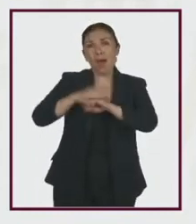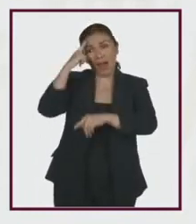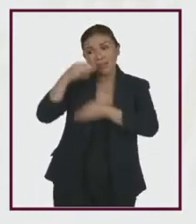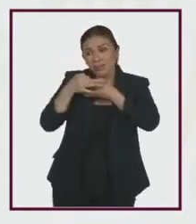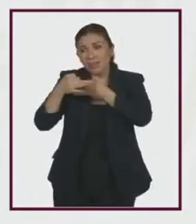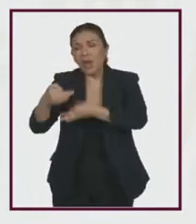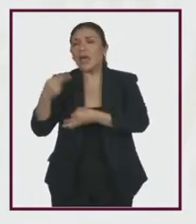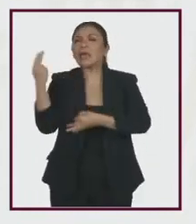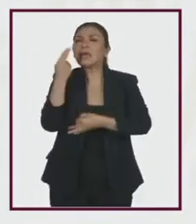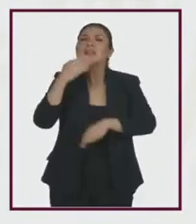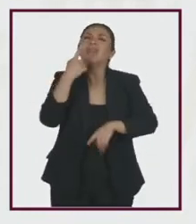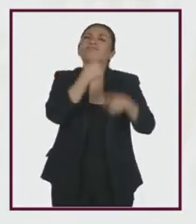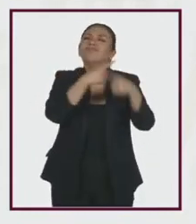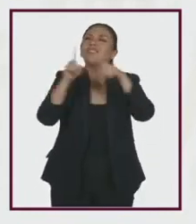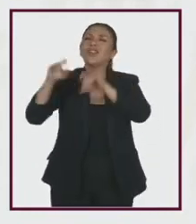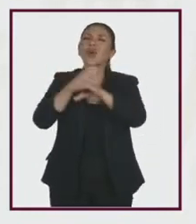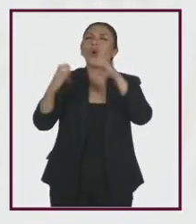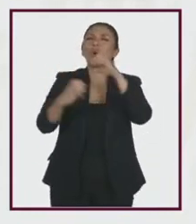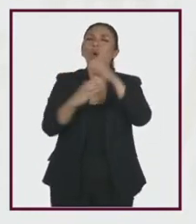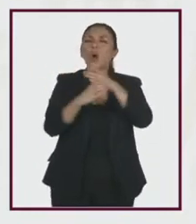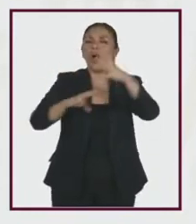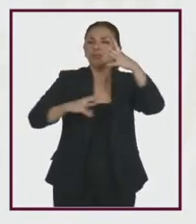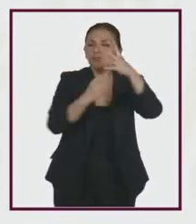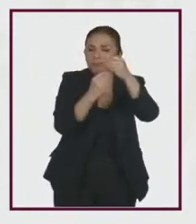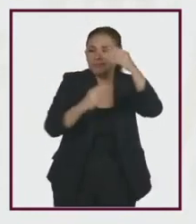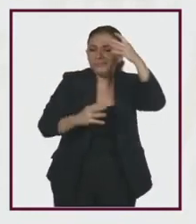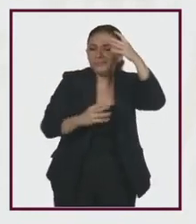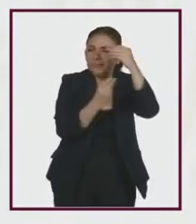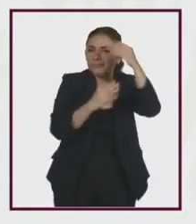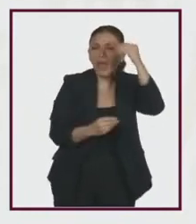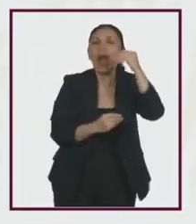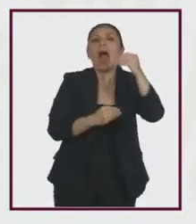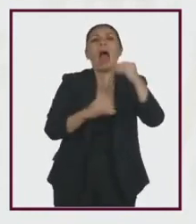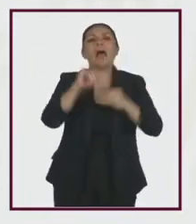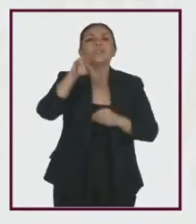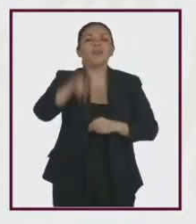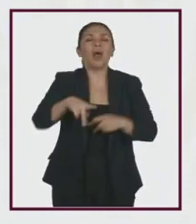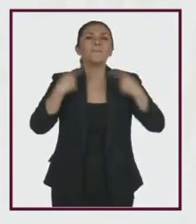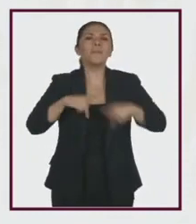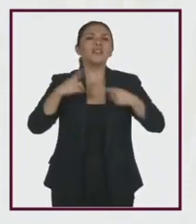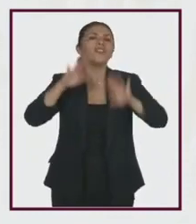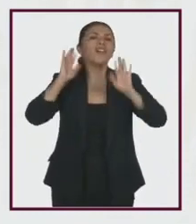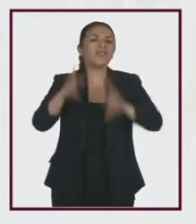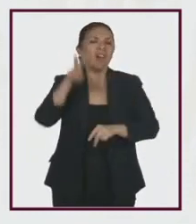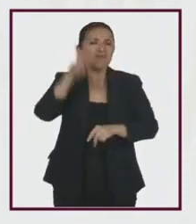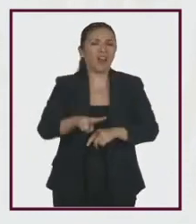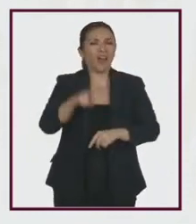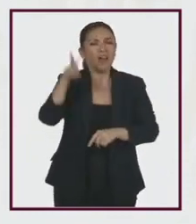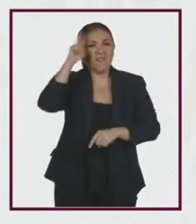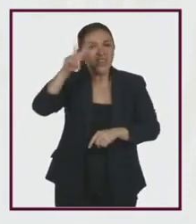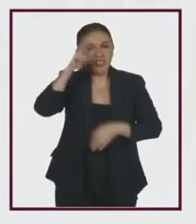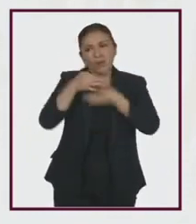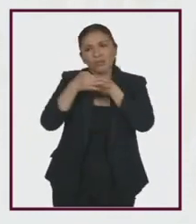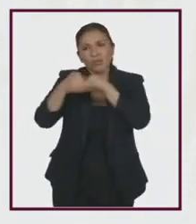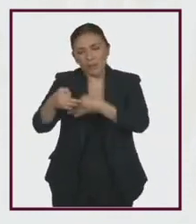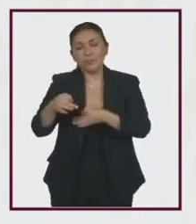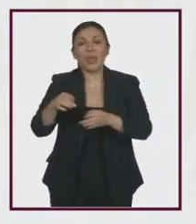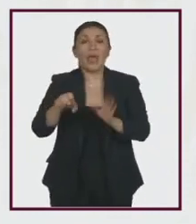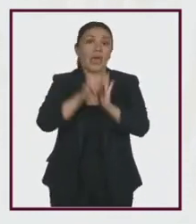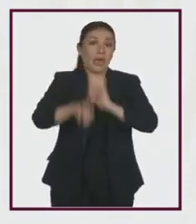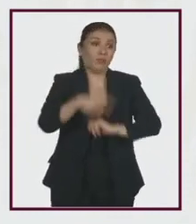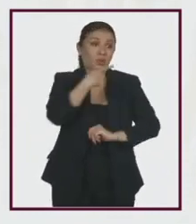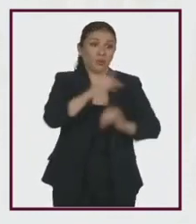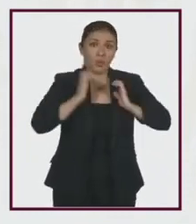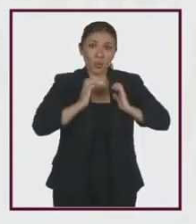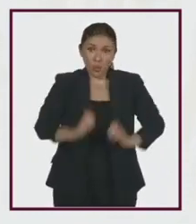de muchos factores que se suman para que la persona pueda llegar a tener esto, y puede ir desde la biología